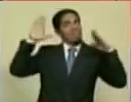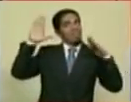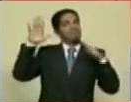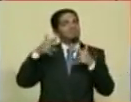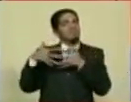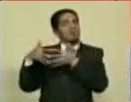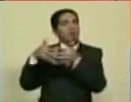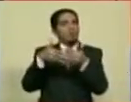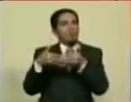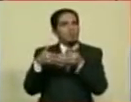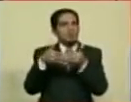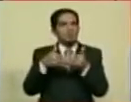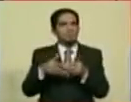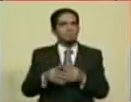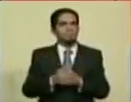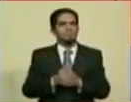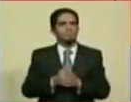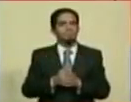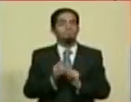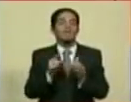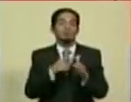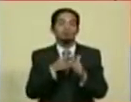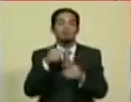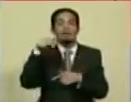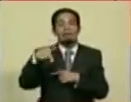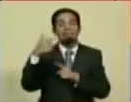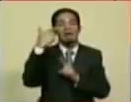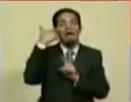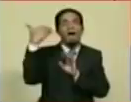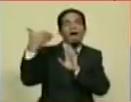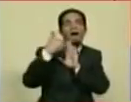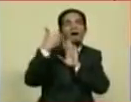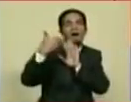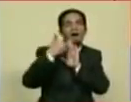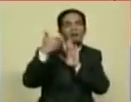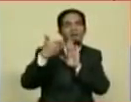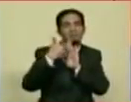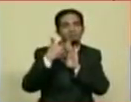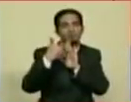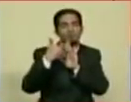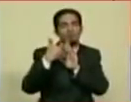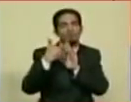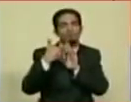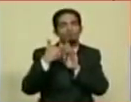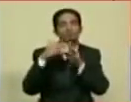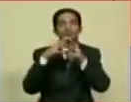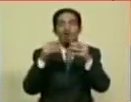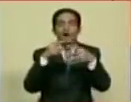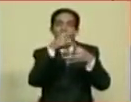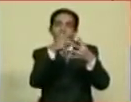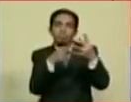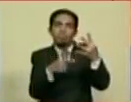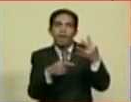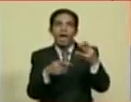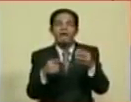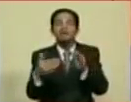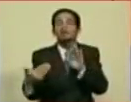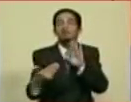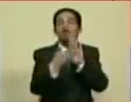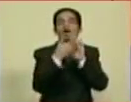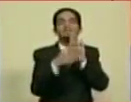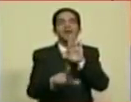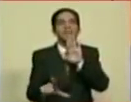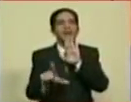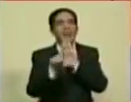imperialistas. En consecuencia, esta agresión y estas medidas ilegales, a la